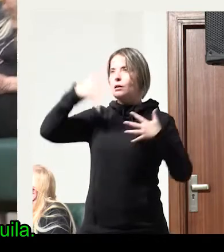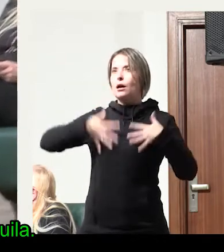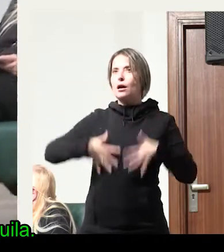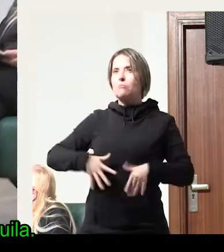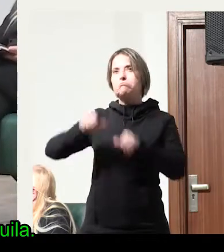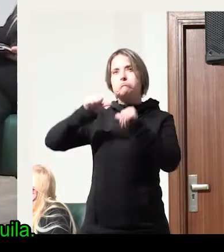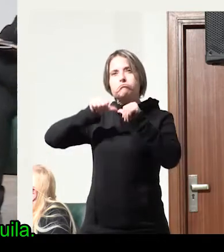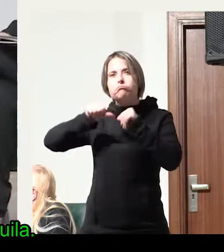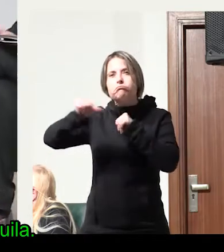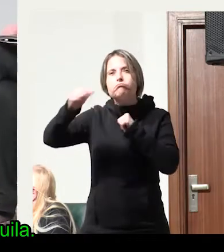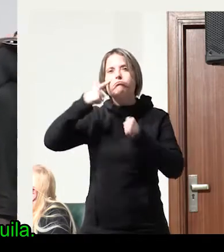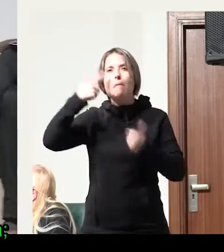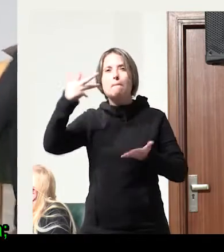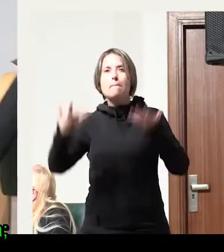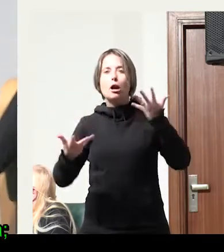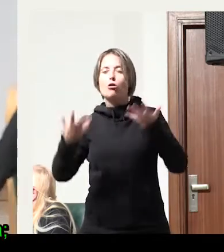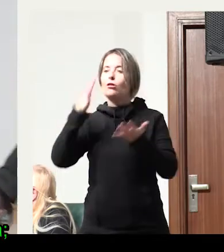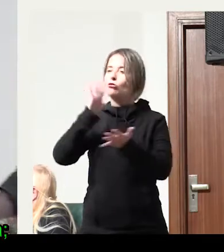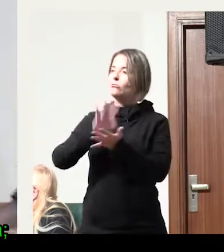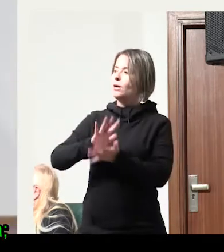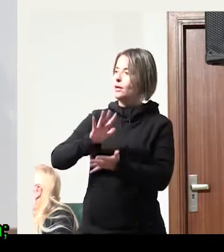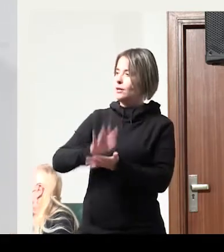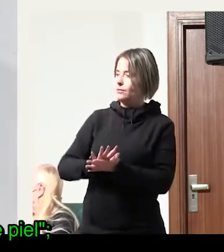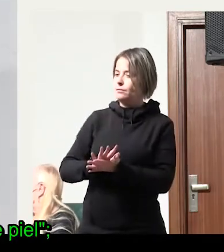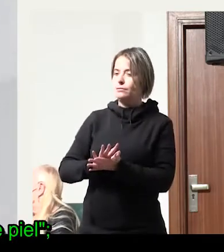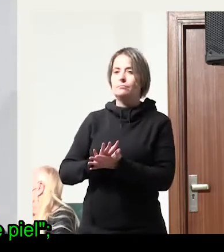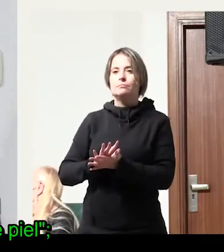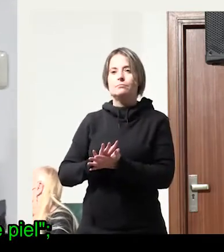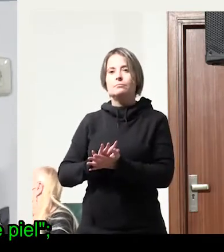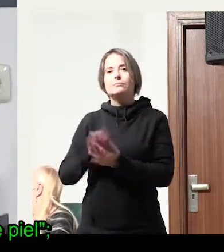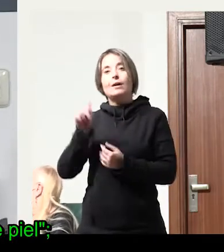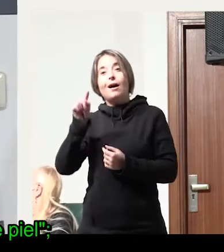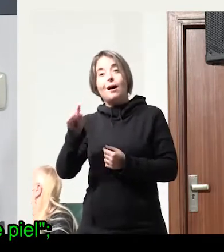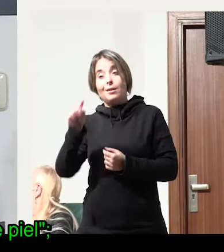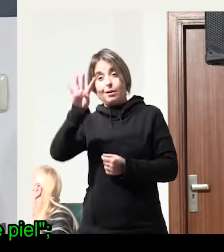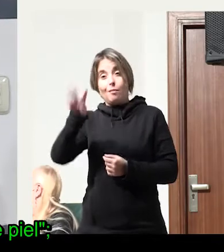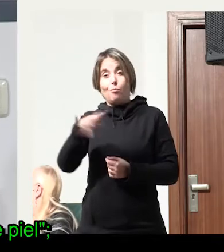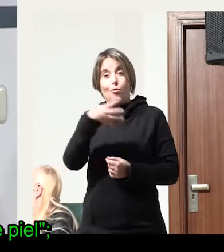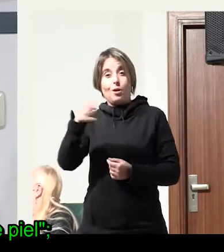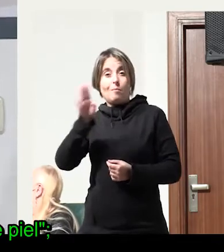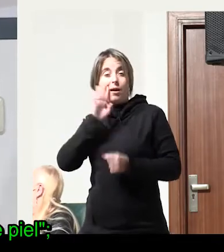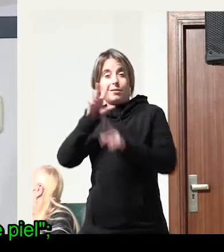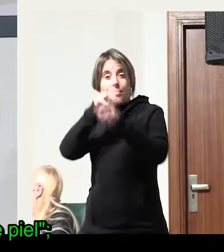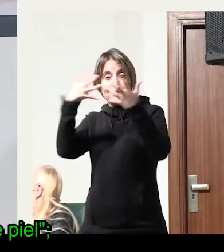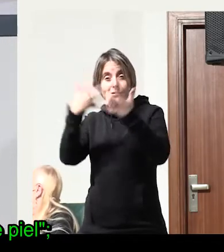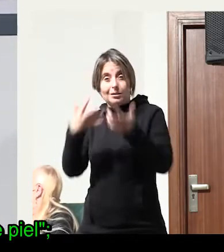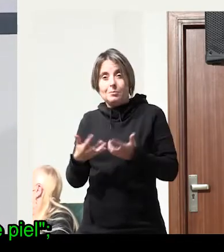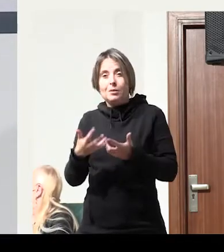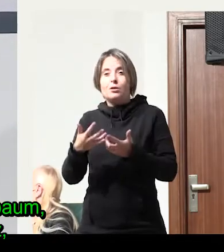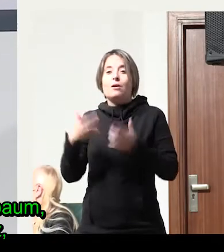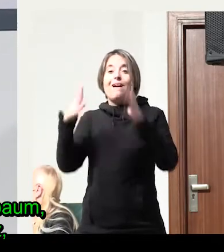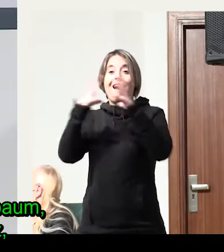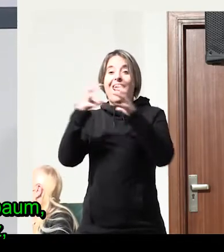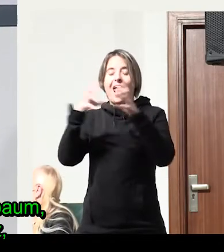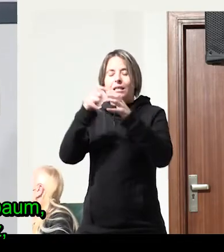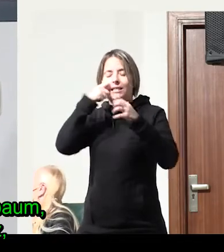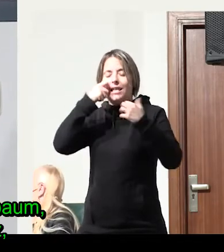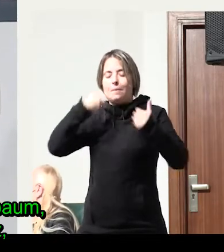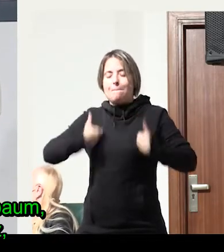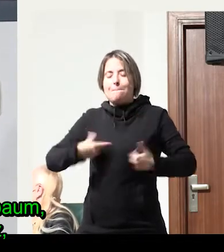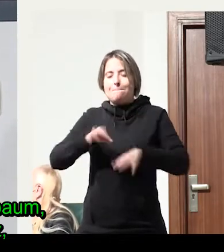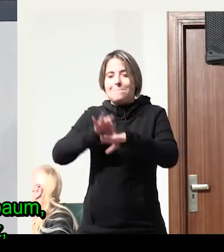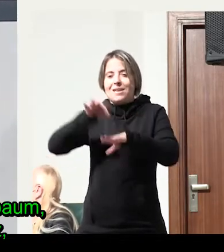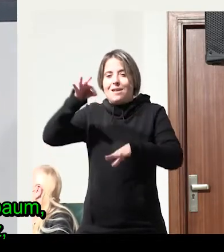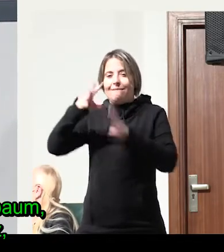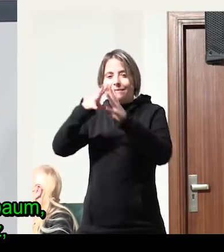valoración como más tranquila, ¿no? Precisamente en ese poema, tú has leído un fragmento, pero el poema se llama Ansia de piel, hago alusión